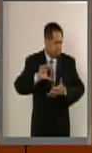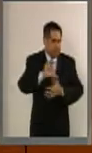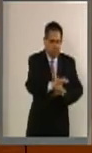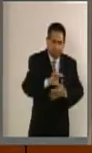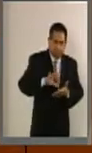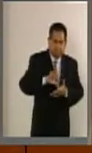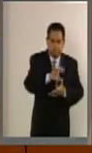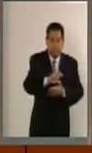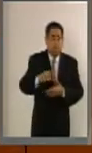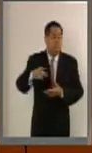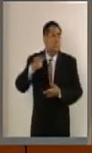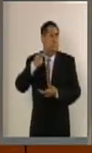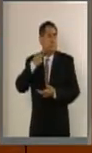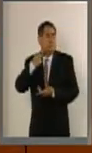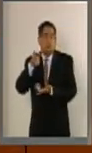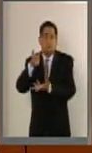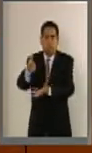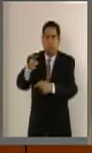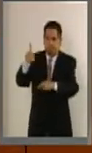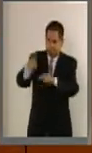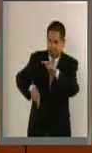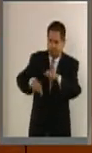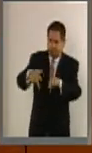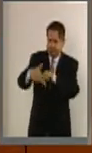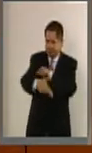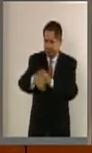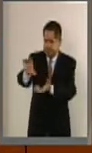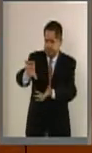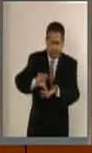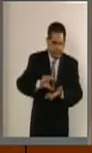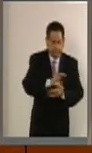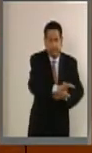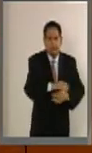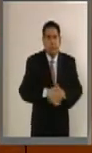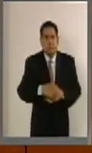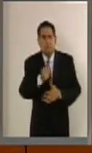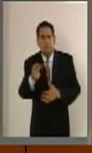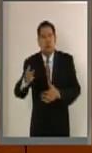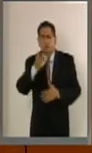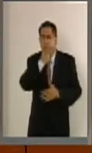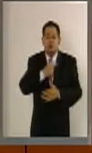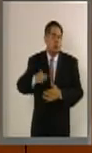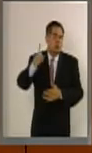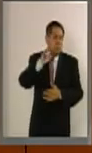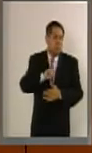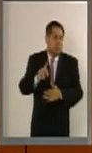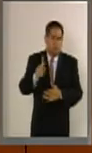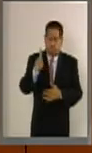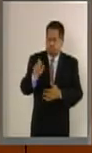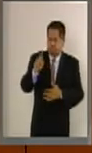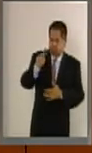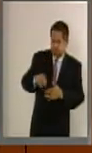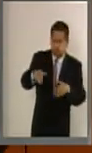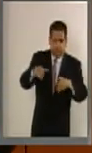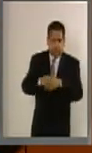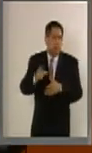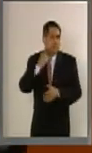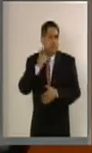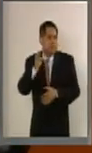los partidos políticos. Las legisladoras y los legisladores de Acción Nacional